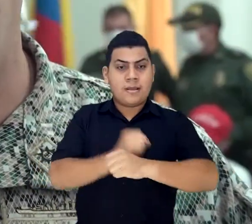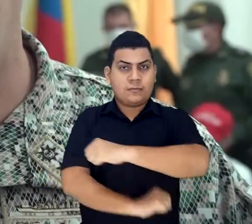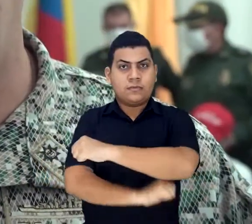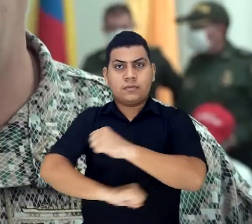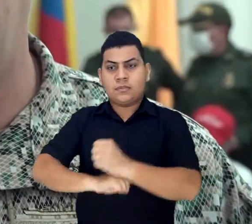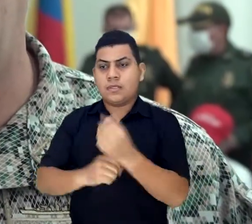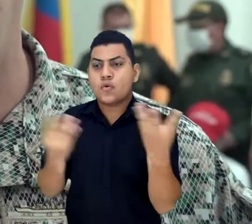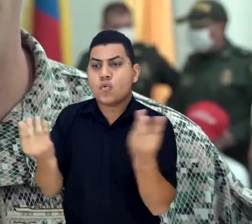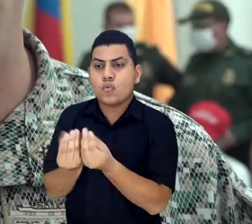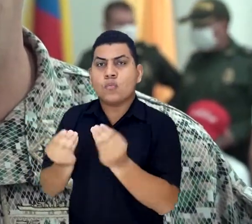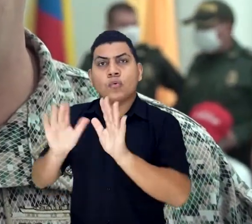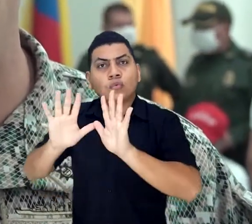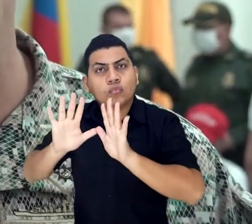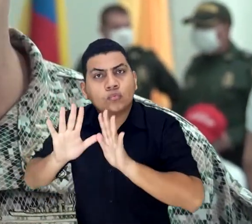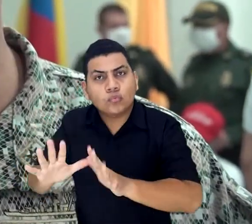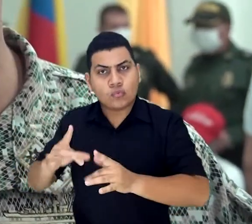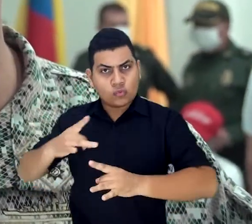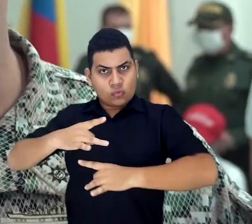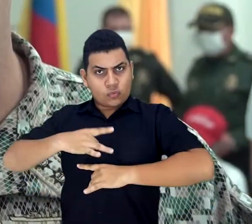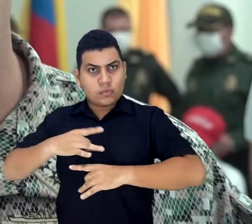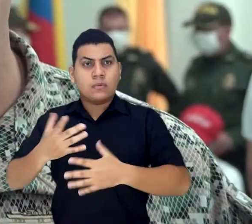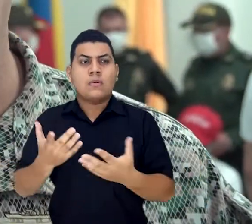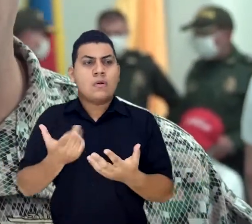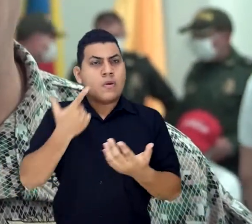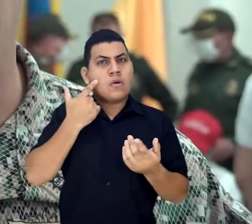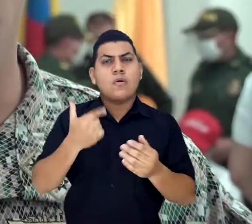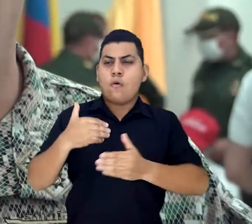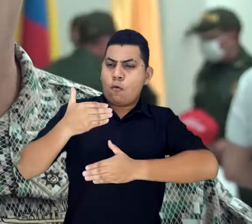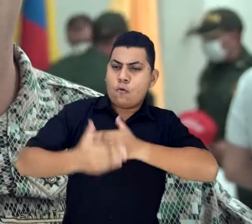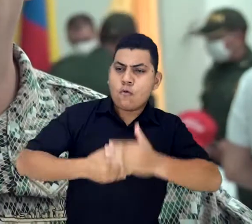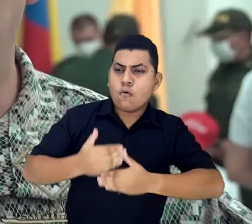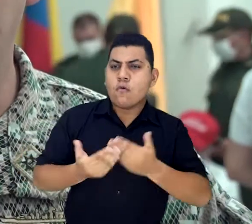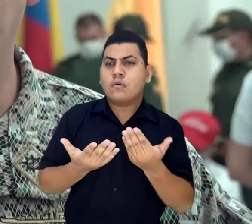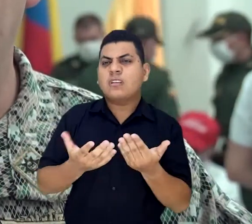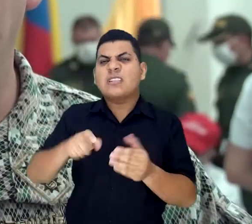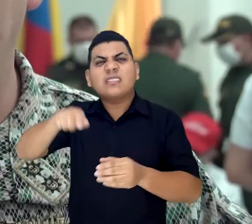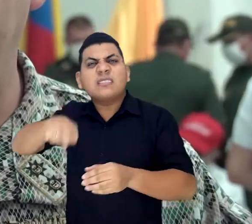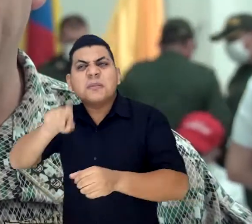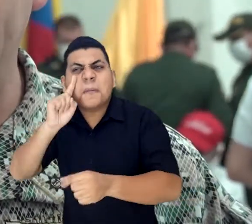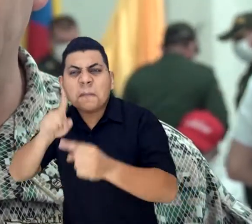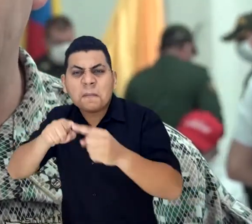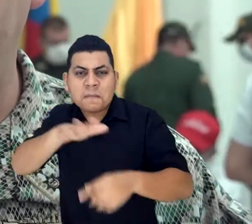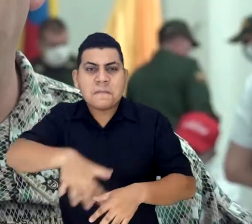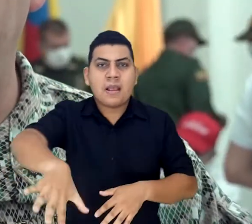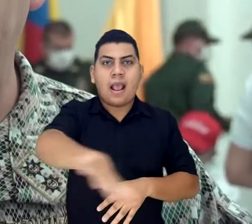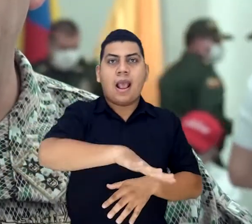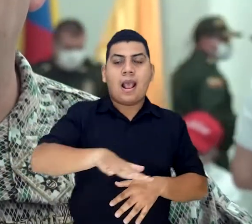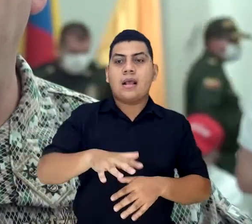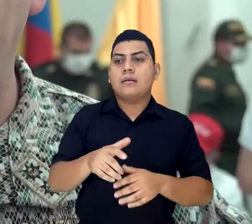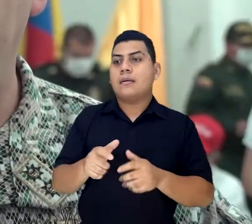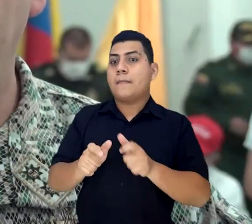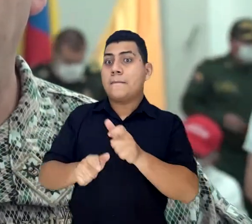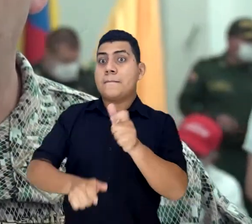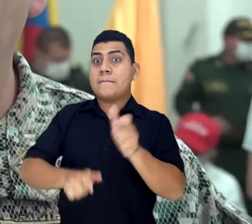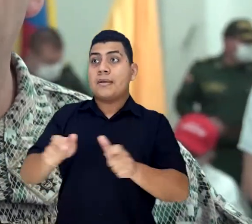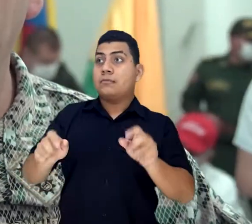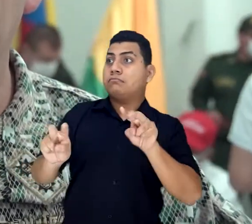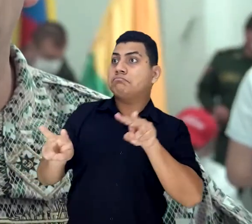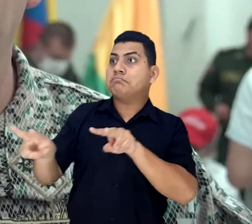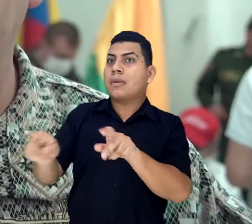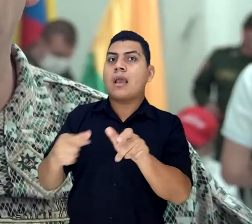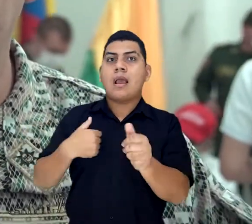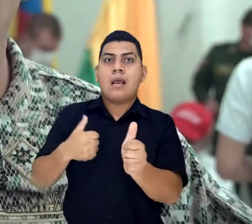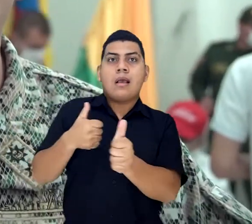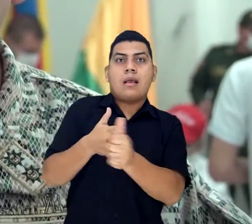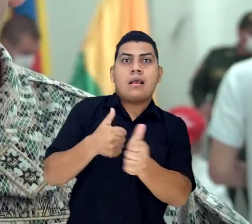y de diferentes medios necesarios para fortalecer la presencia de la Armada Nacional en todas las